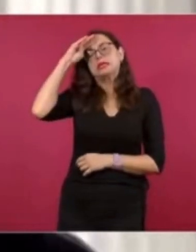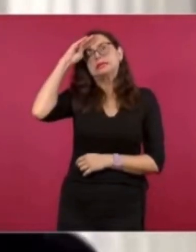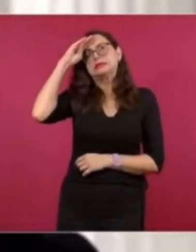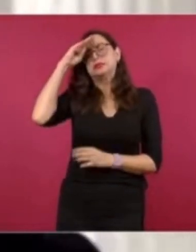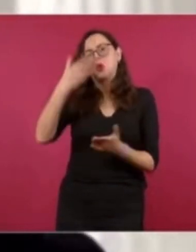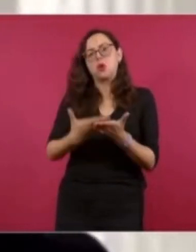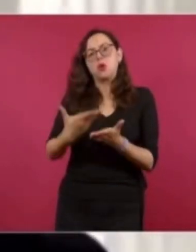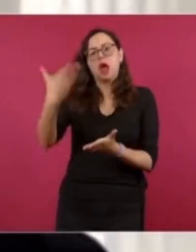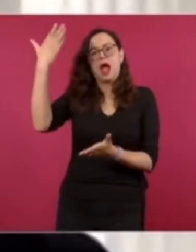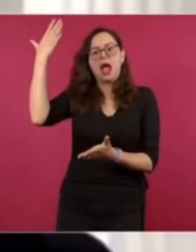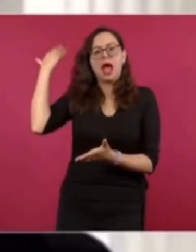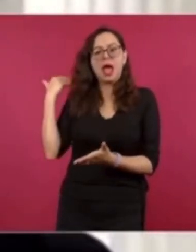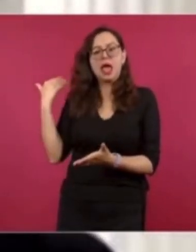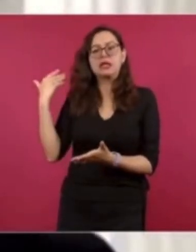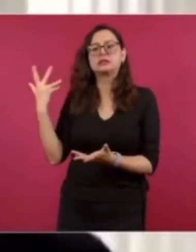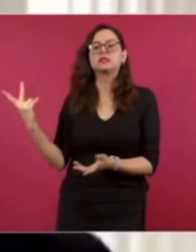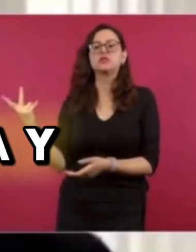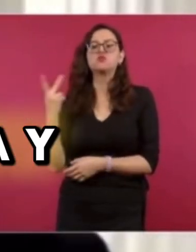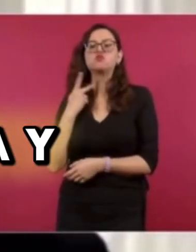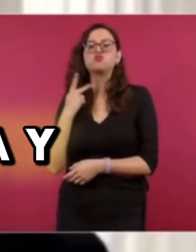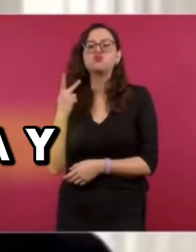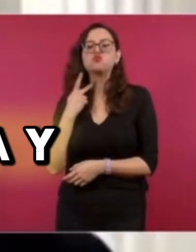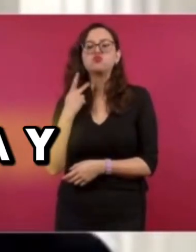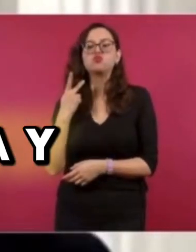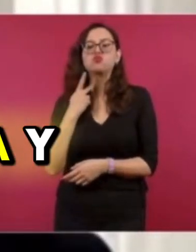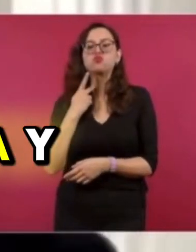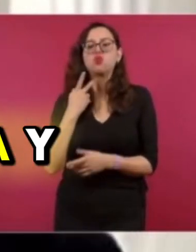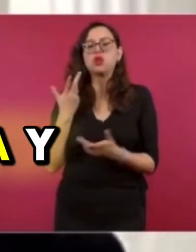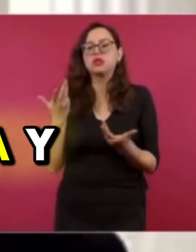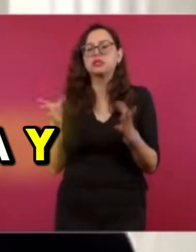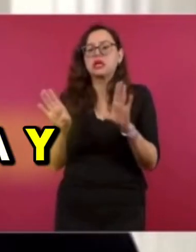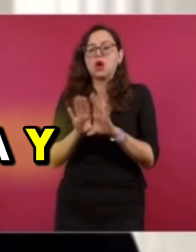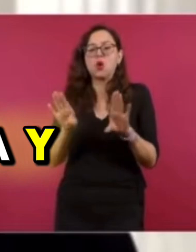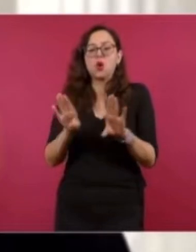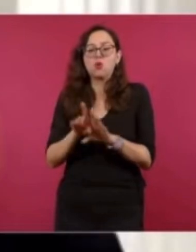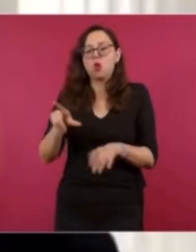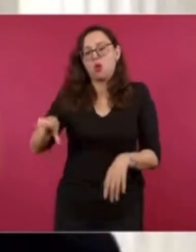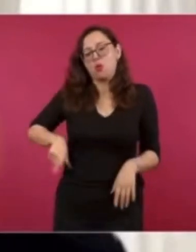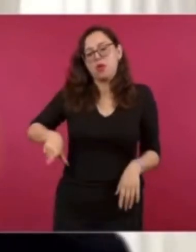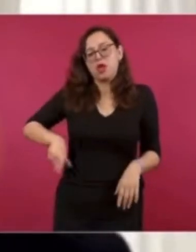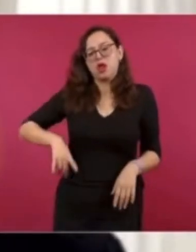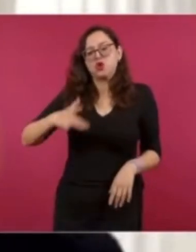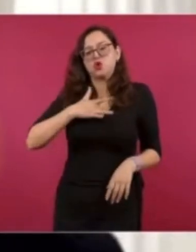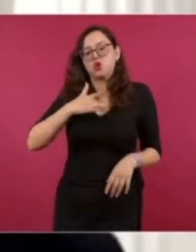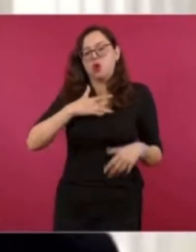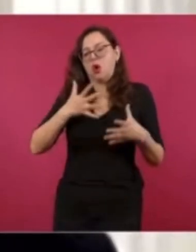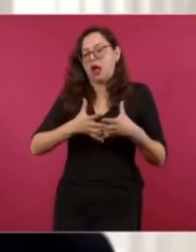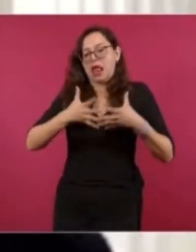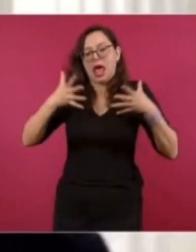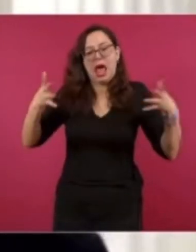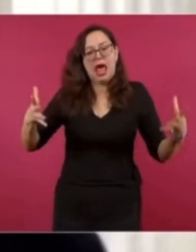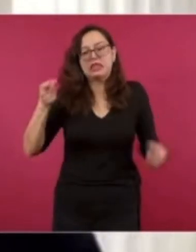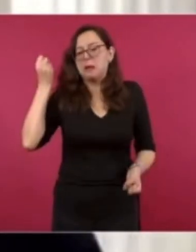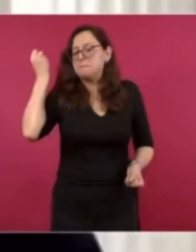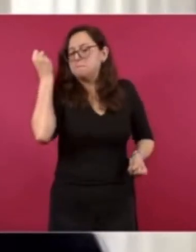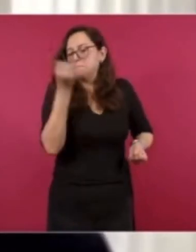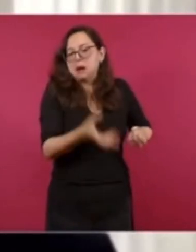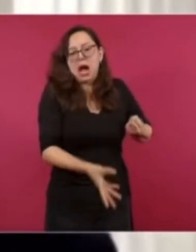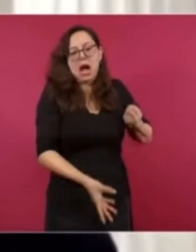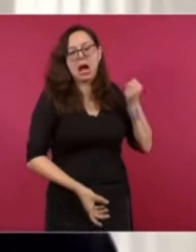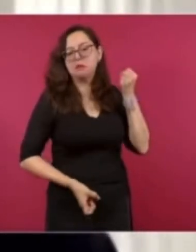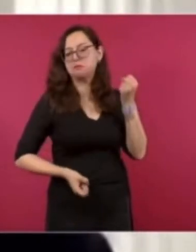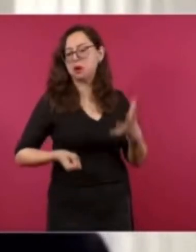política en materia de cultura profundamente generosa y profundamente libre, en el sentido de